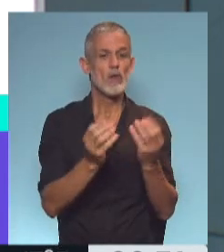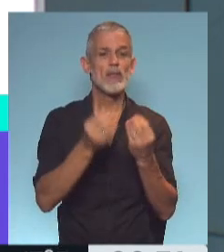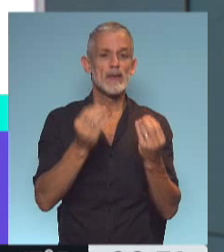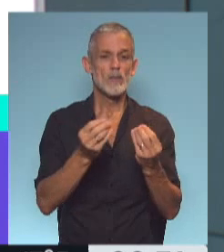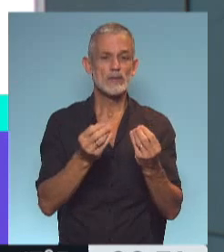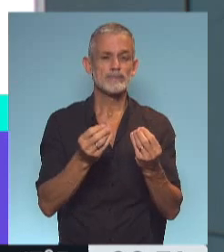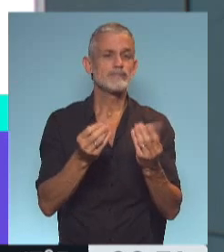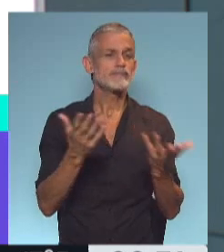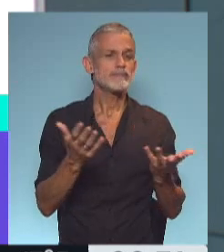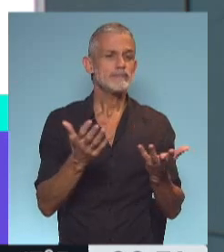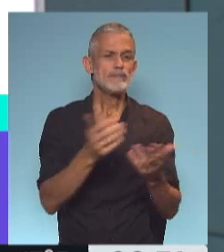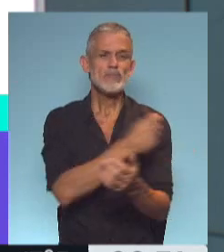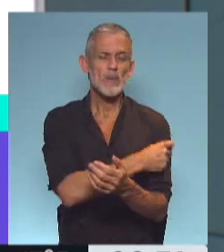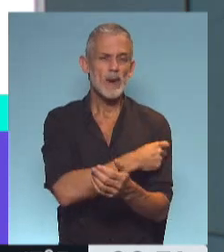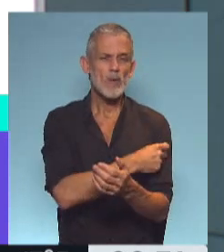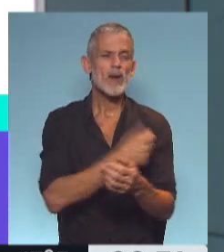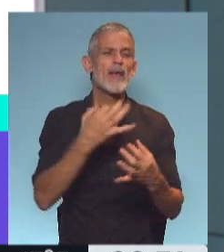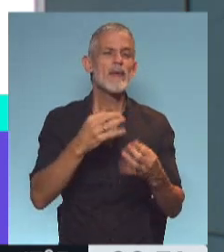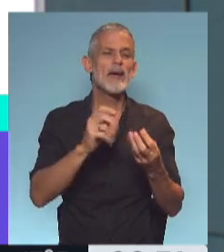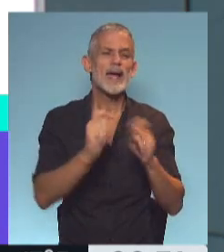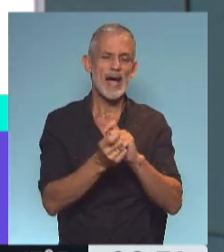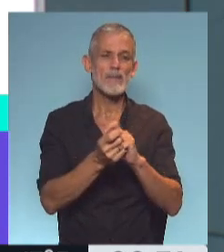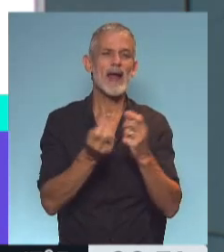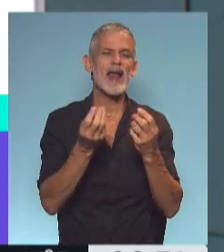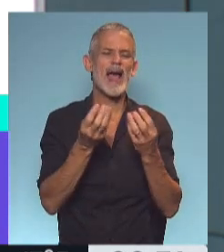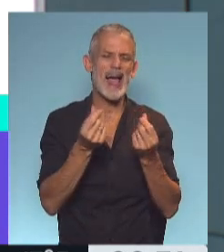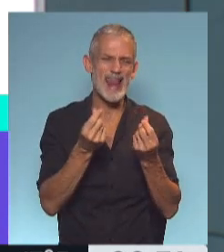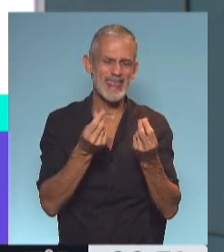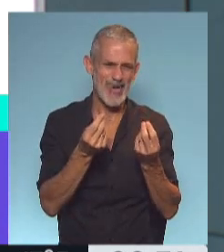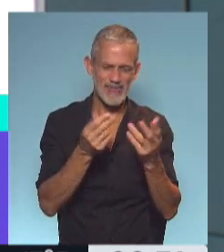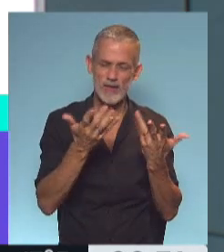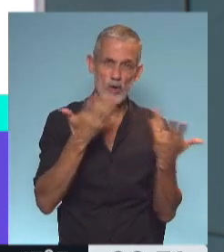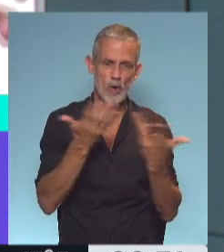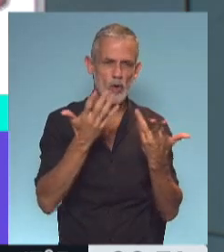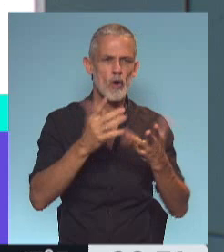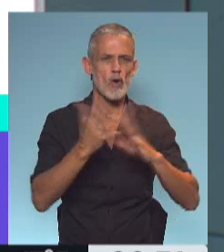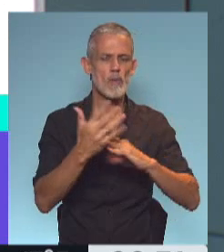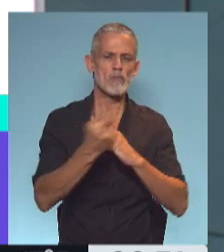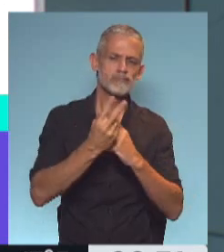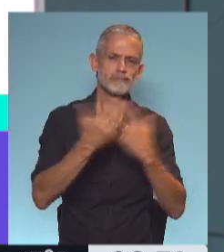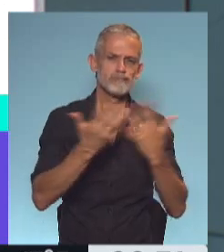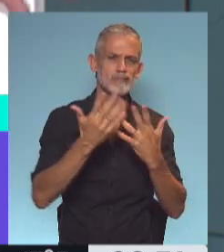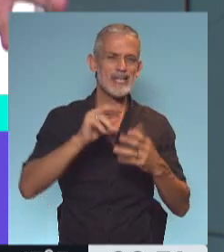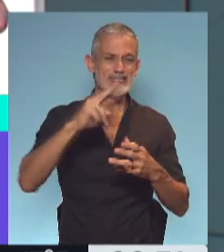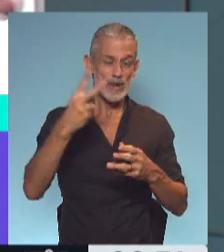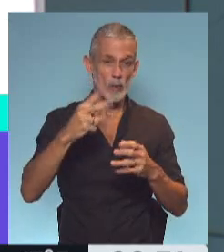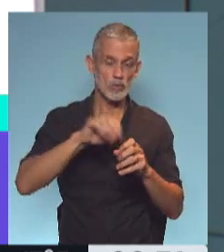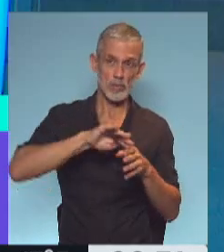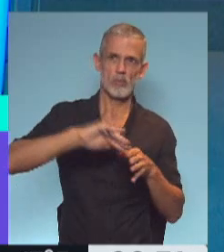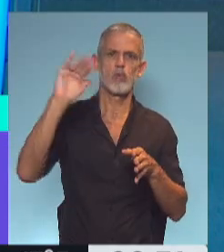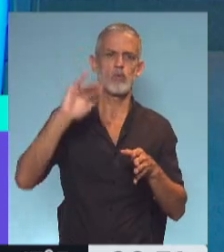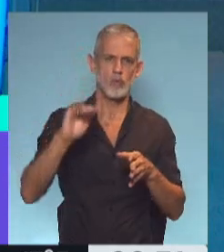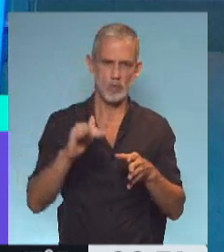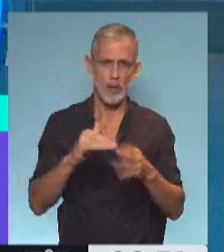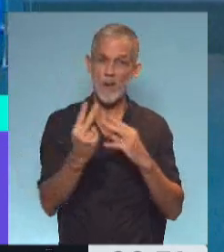vacuna inicialmente es que cambie cualitativamente la segunda ola. Esto es, protección a aquellos que tienen mayor riesgo,